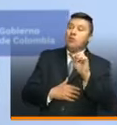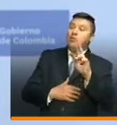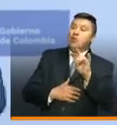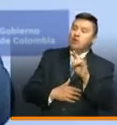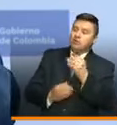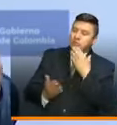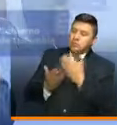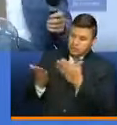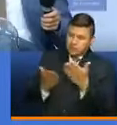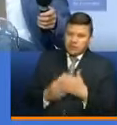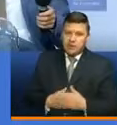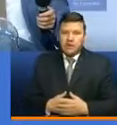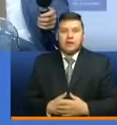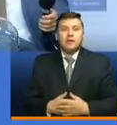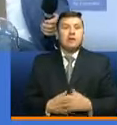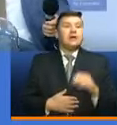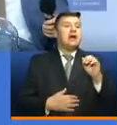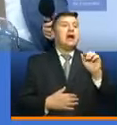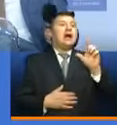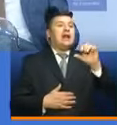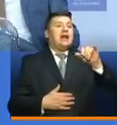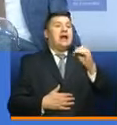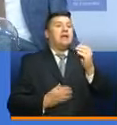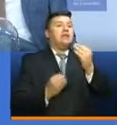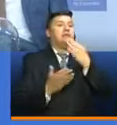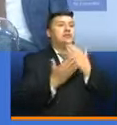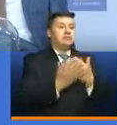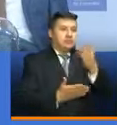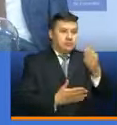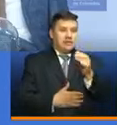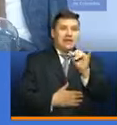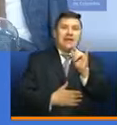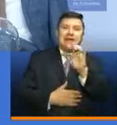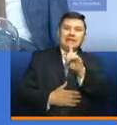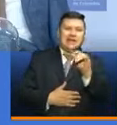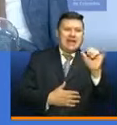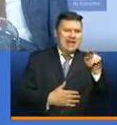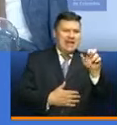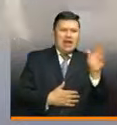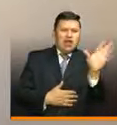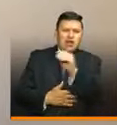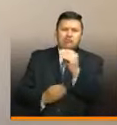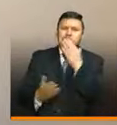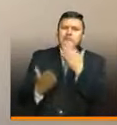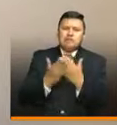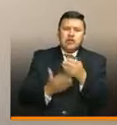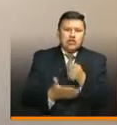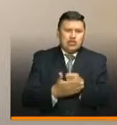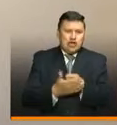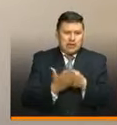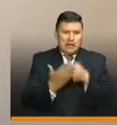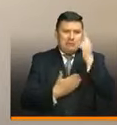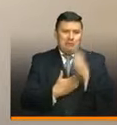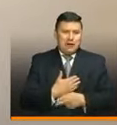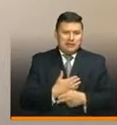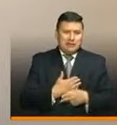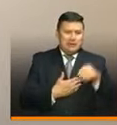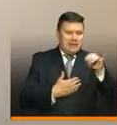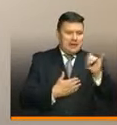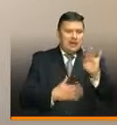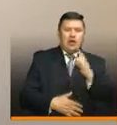Adelante. Alejandro, muchas gracias a ti, muchas gracias a Jessica, a Gina, a todos los socios de este proyecto, a los Makers,